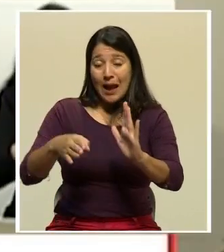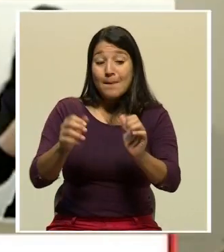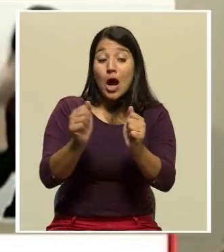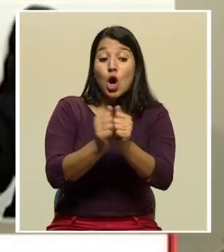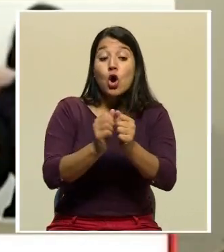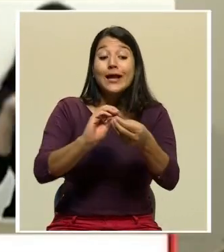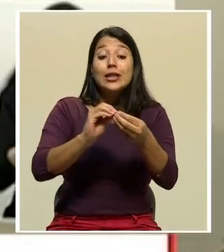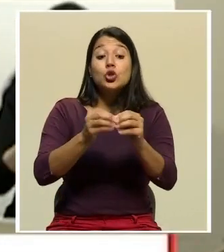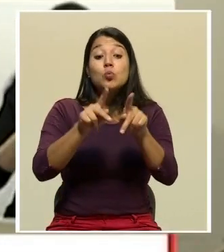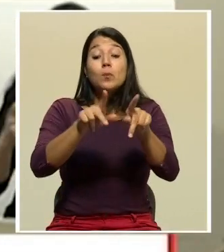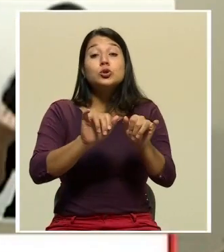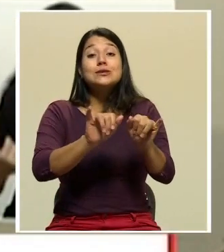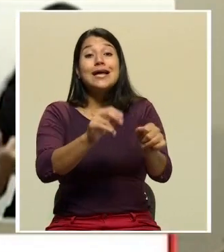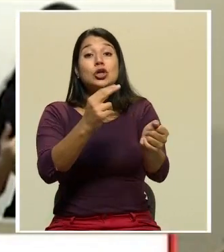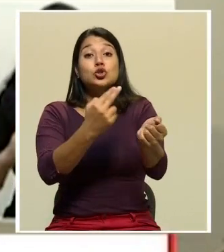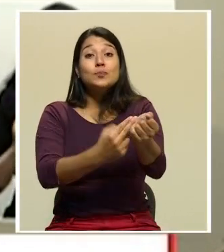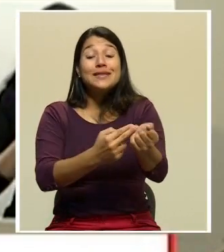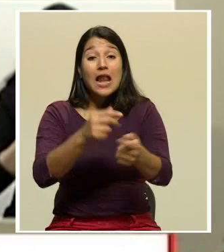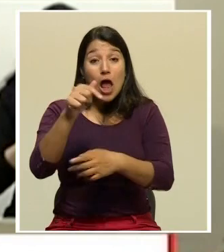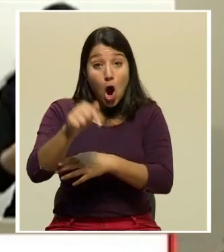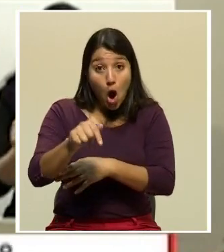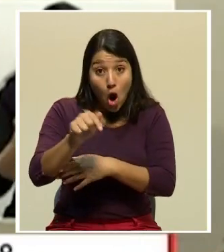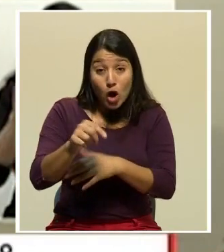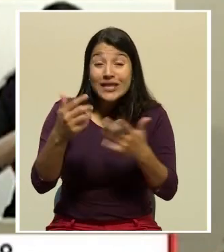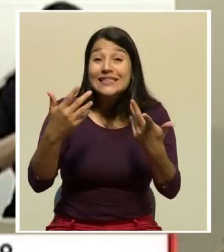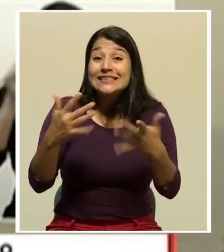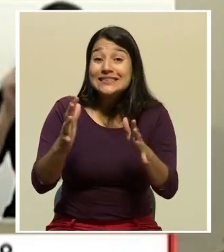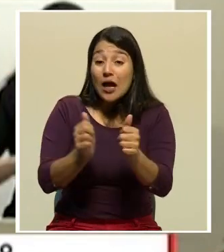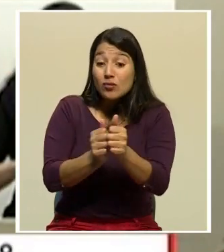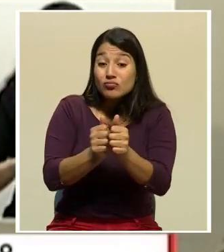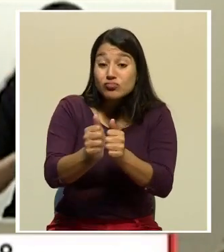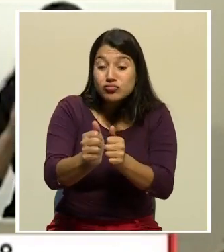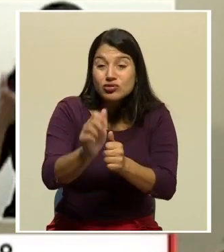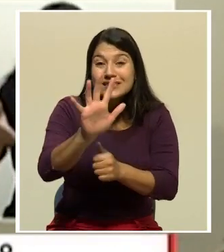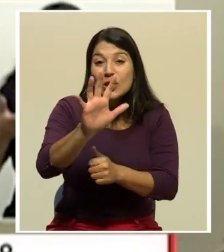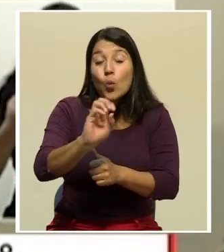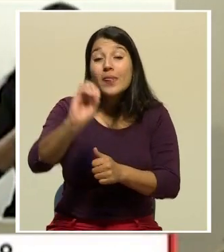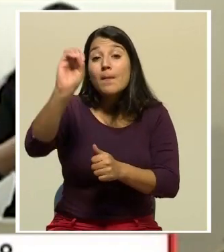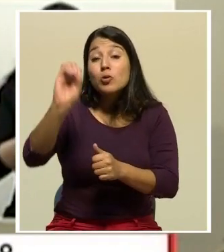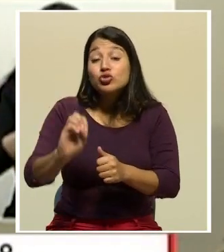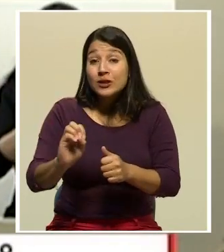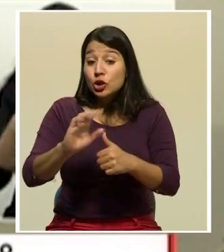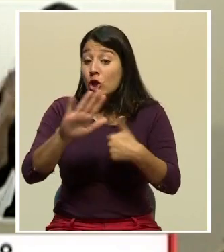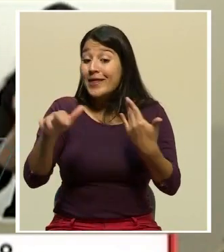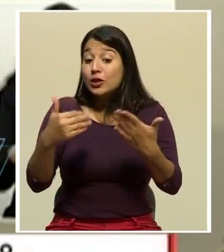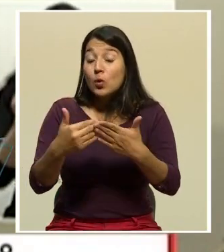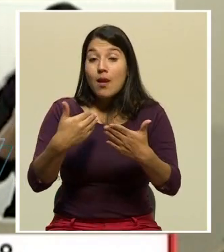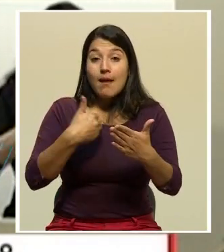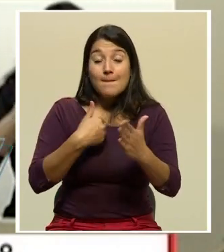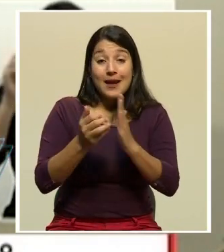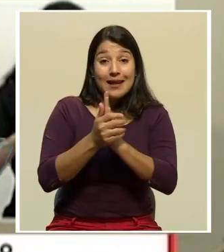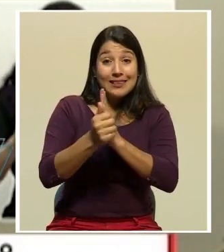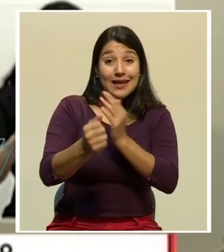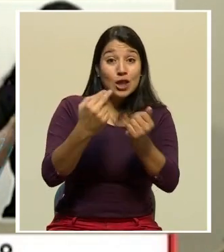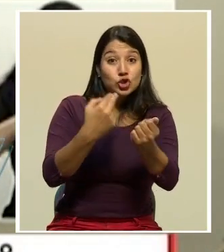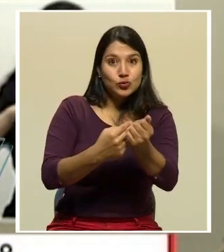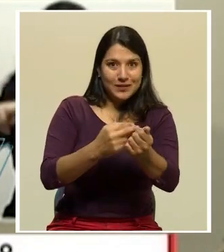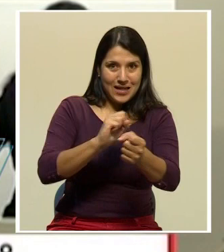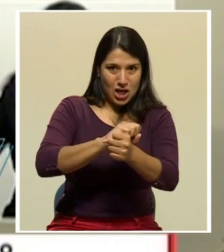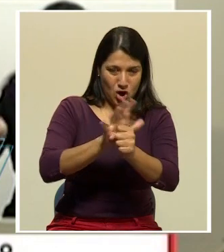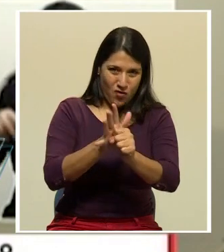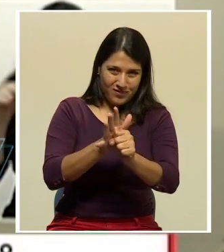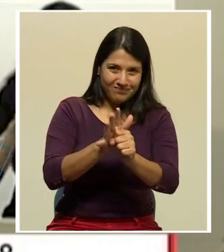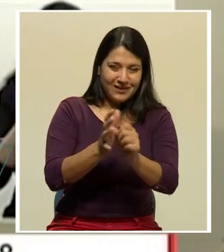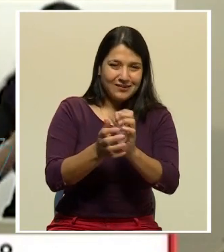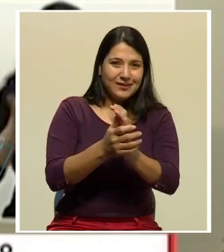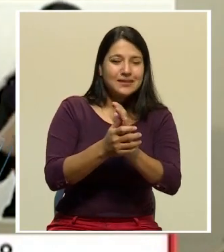Pero ya hoy estamos sobrepasando el 50% de la capacidad del CEACO. Esto es un dato muy importante